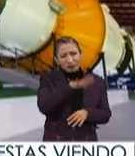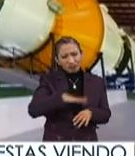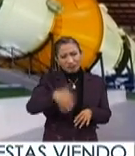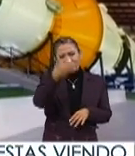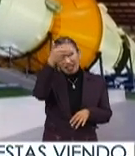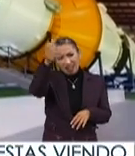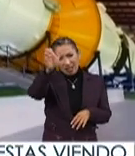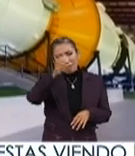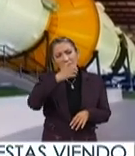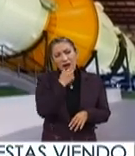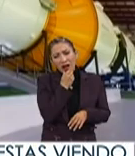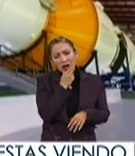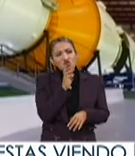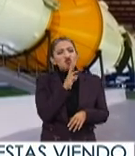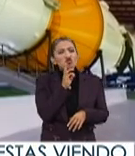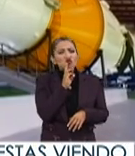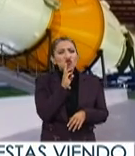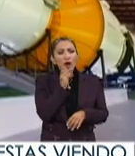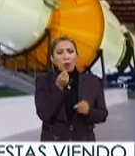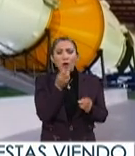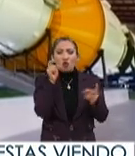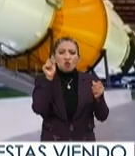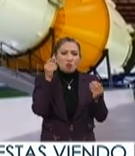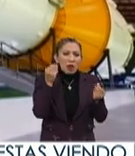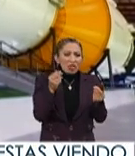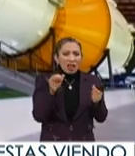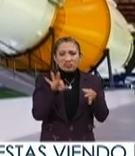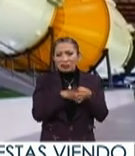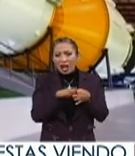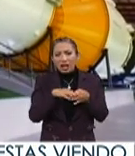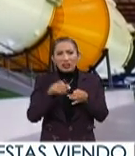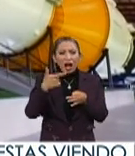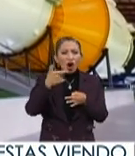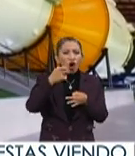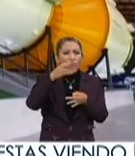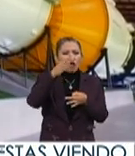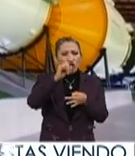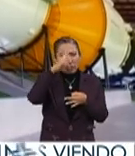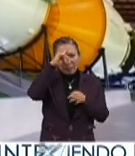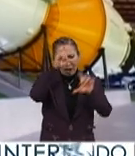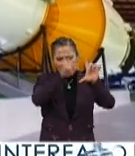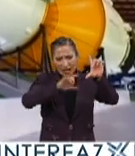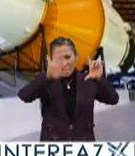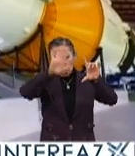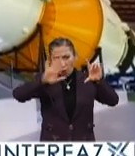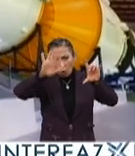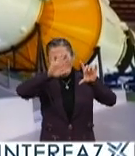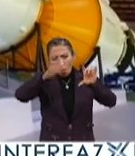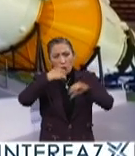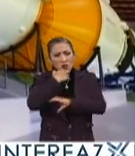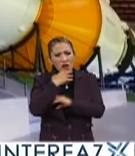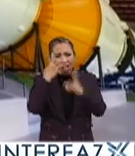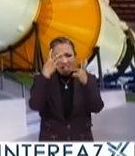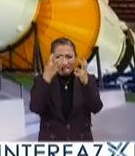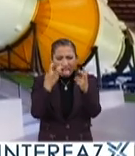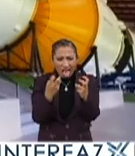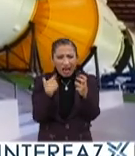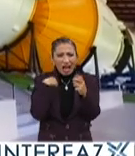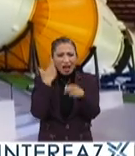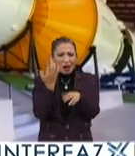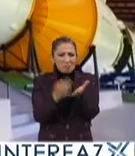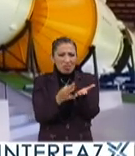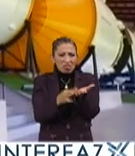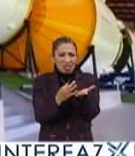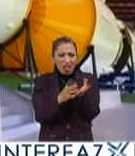condiciones climatológicas de Houston, con mucha humedad, muy cercanas al Golfo de México, la corrosión empezó a afectar